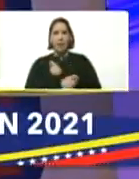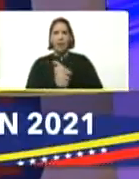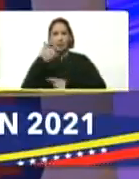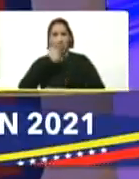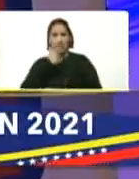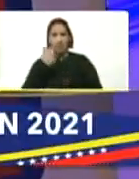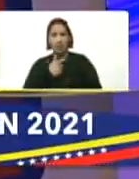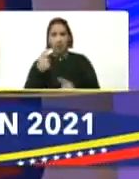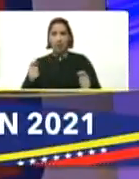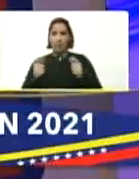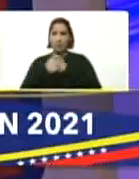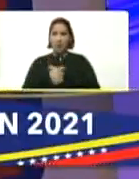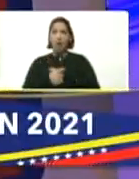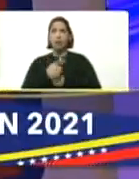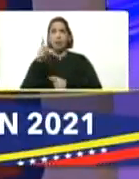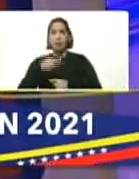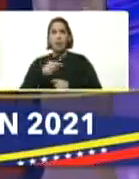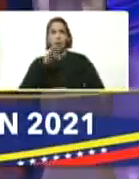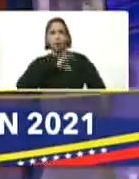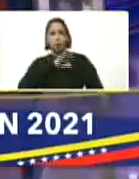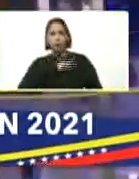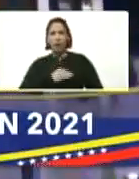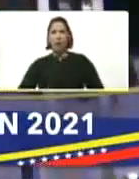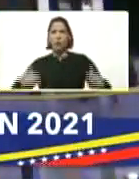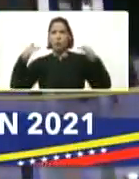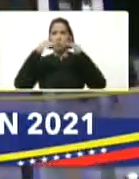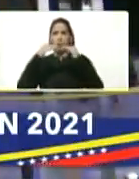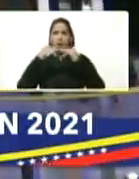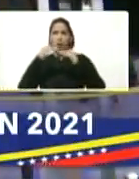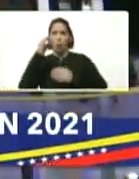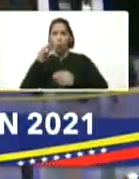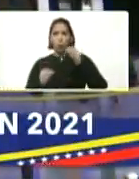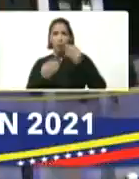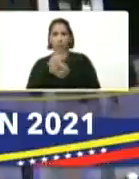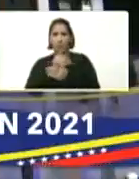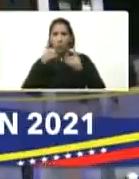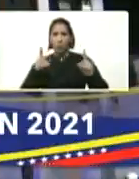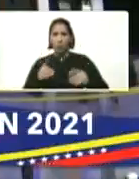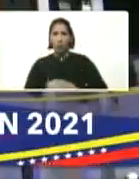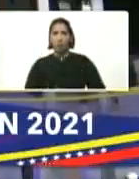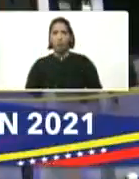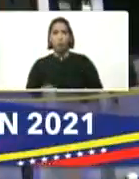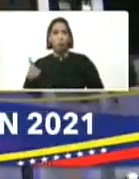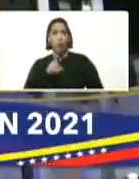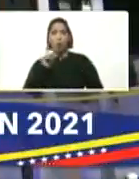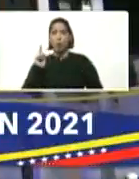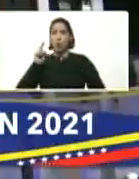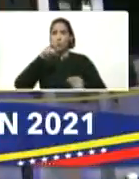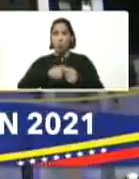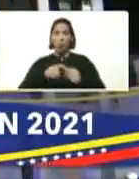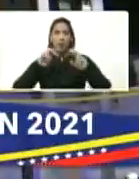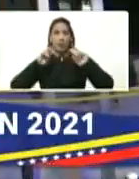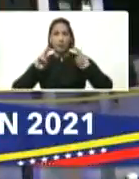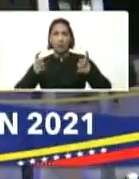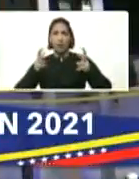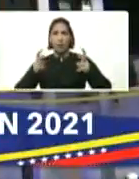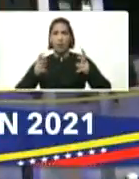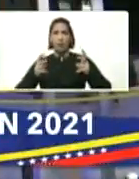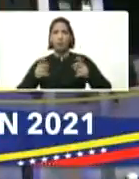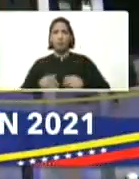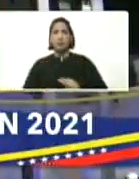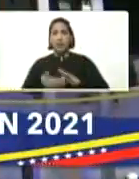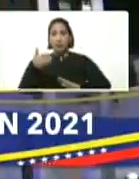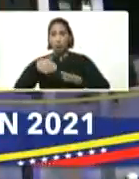nuestras luchas por una sociedad igualitaria, justa y democrática, si no incorpora el tema de salir de la